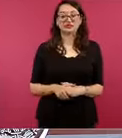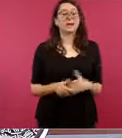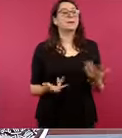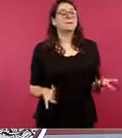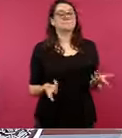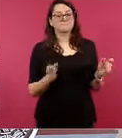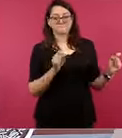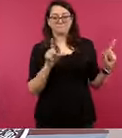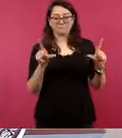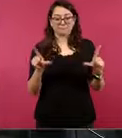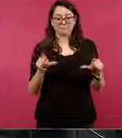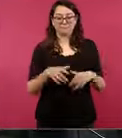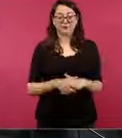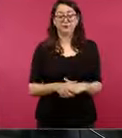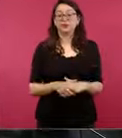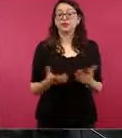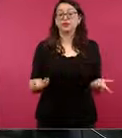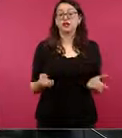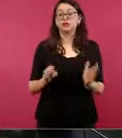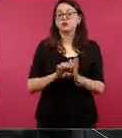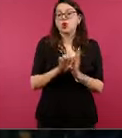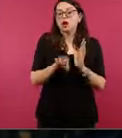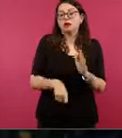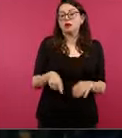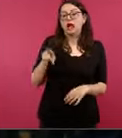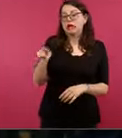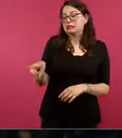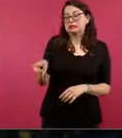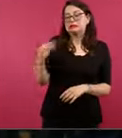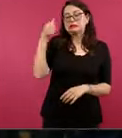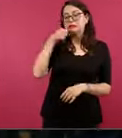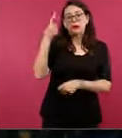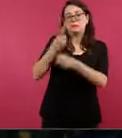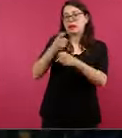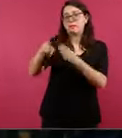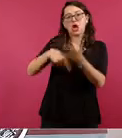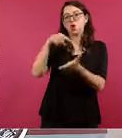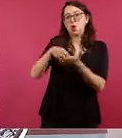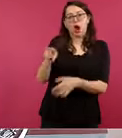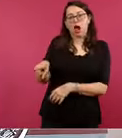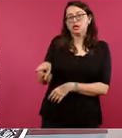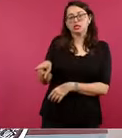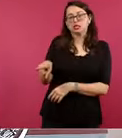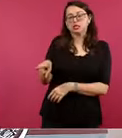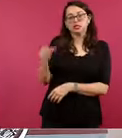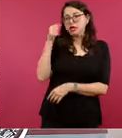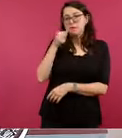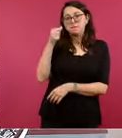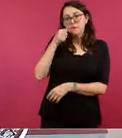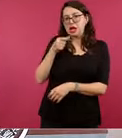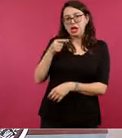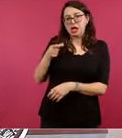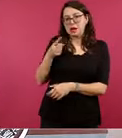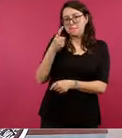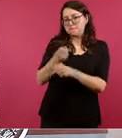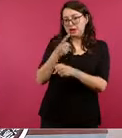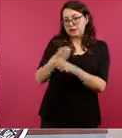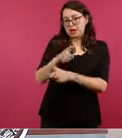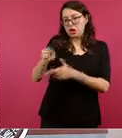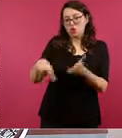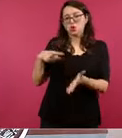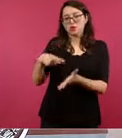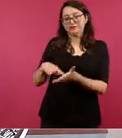semana? Fíjense. O sea, por ejemplo, ¿tiene el top 10 de homicidios, por decirlo así? No. ¿Algunos días? No. Sí